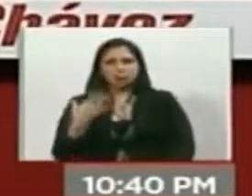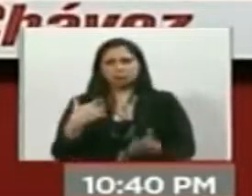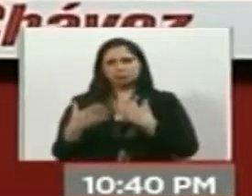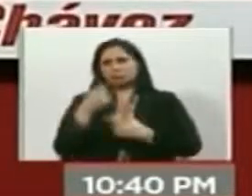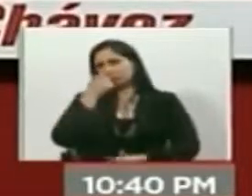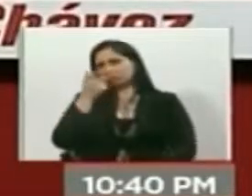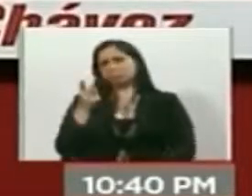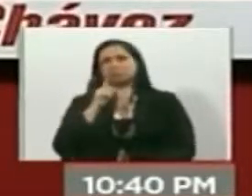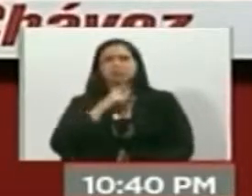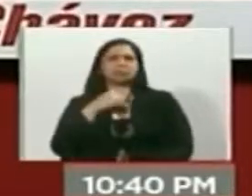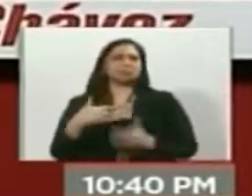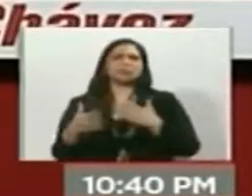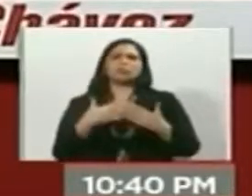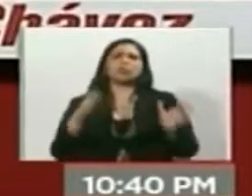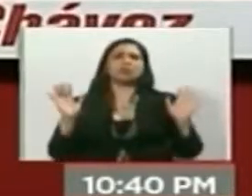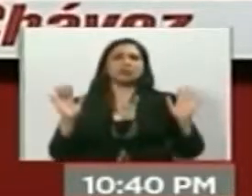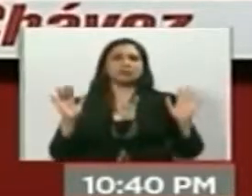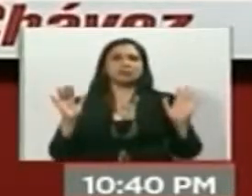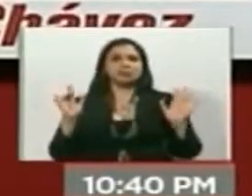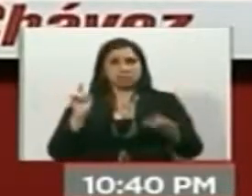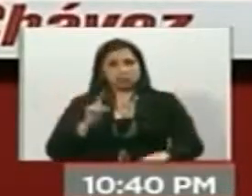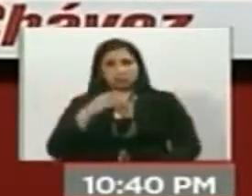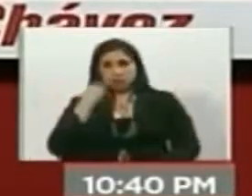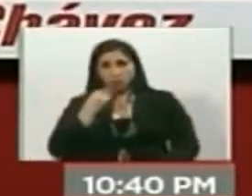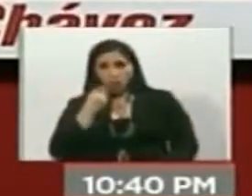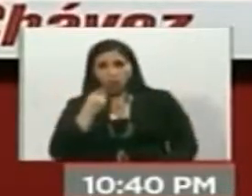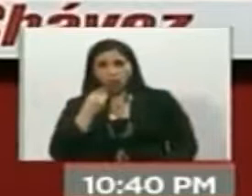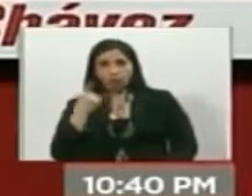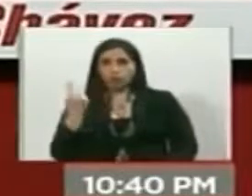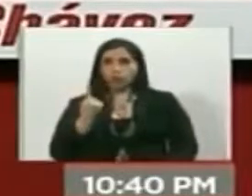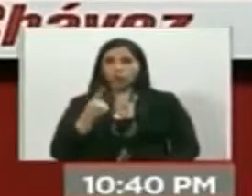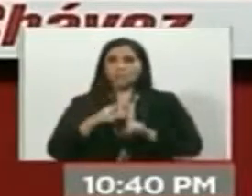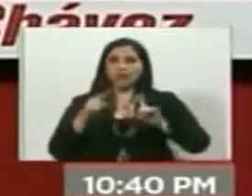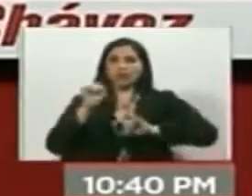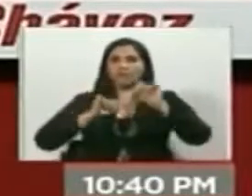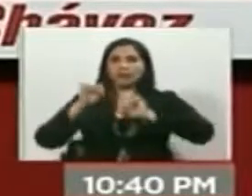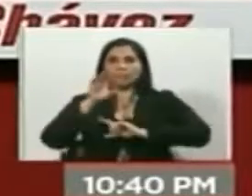Como que se necesita ser joven, solo ser joven para defender la patria.